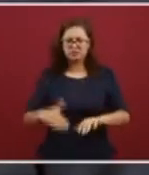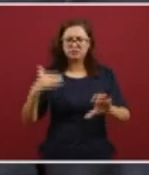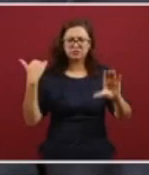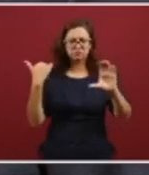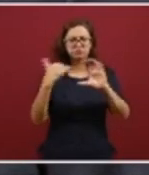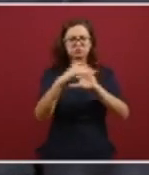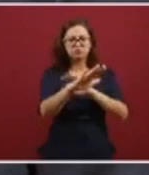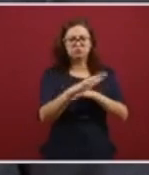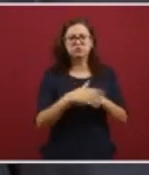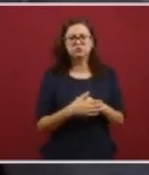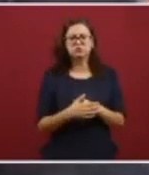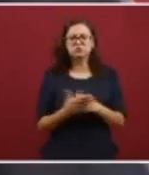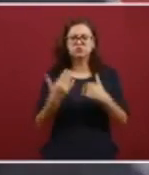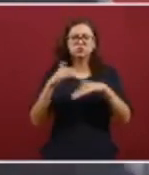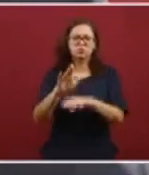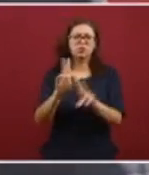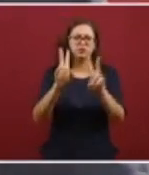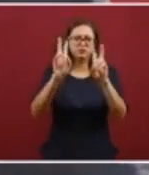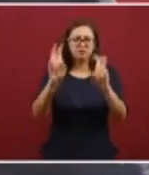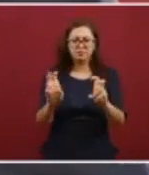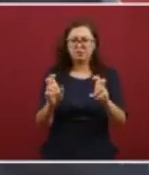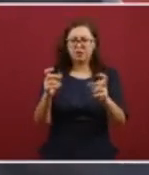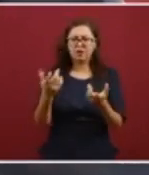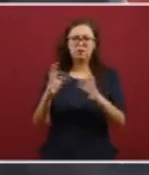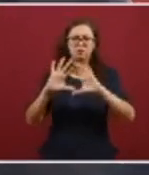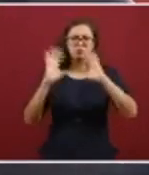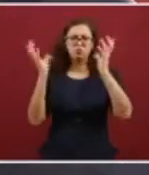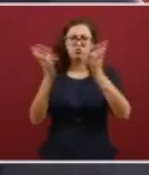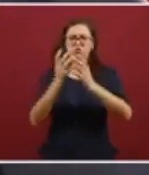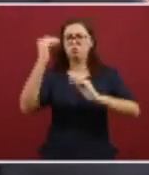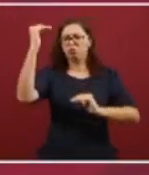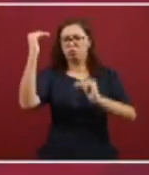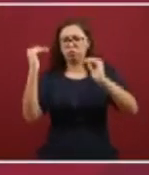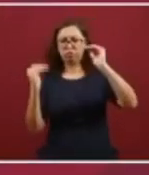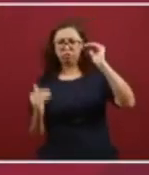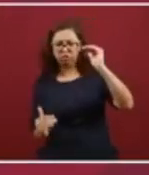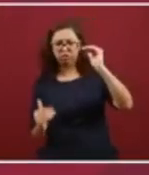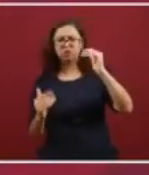sobre los problemas de la desigualdad en el mundo,